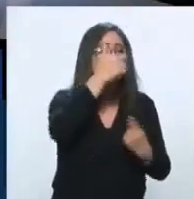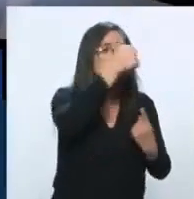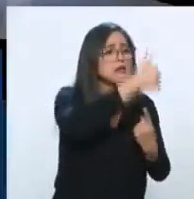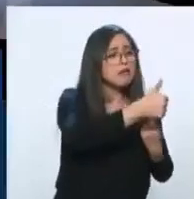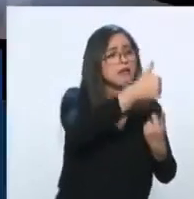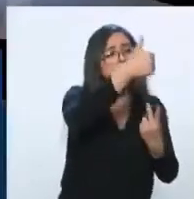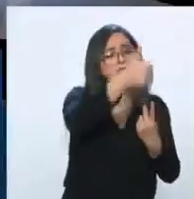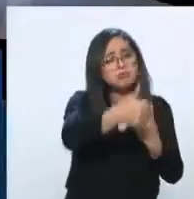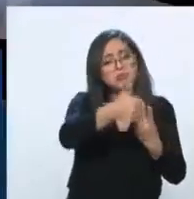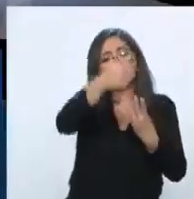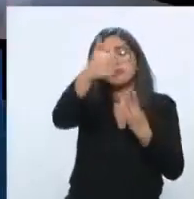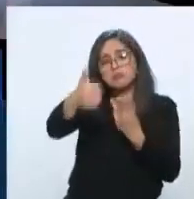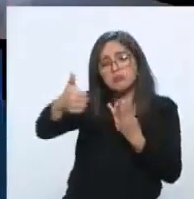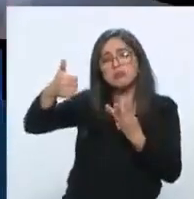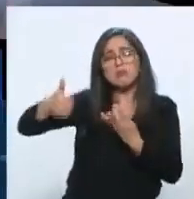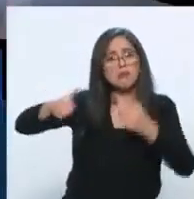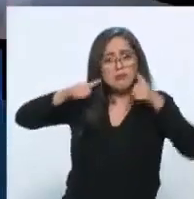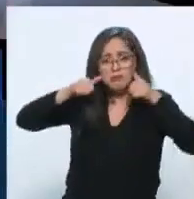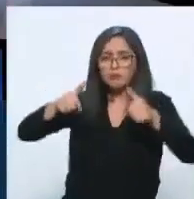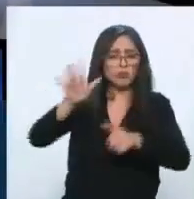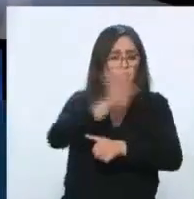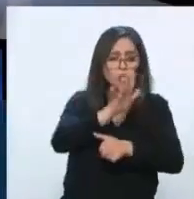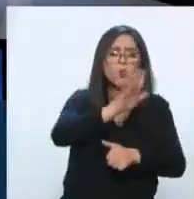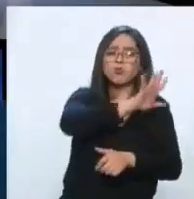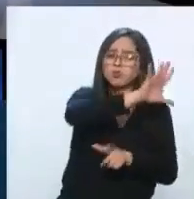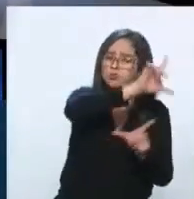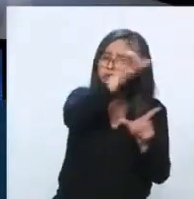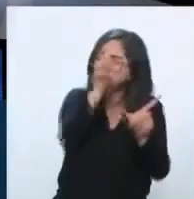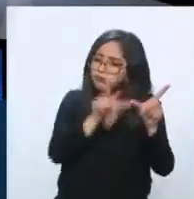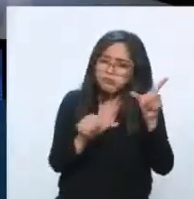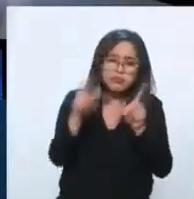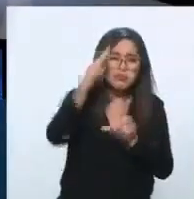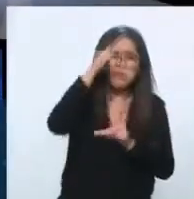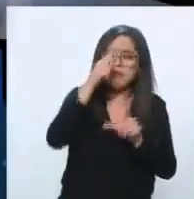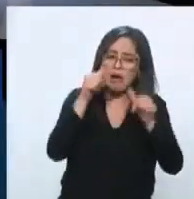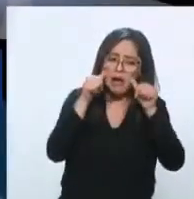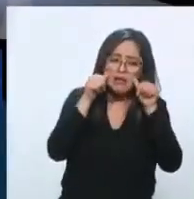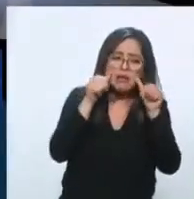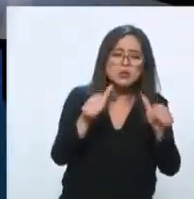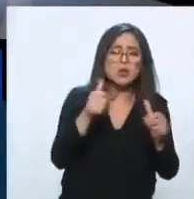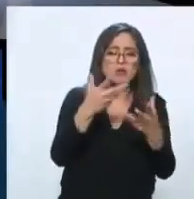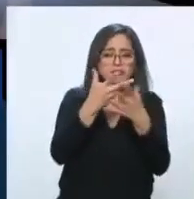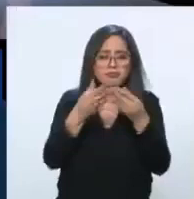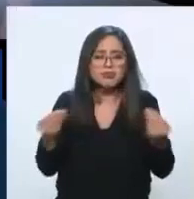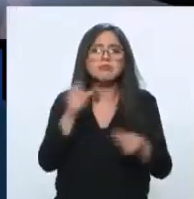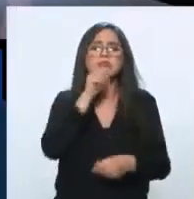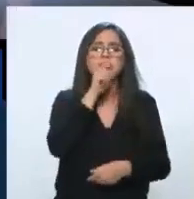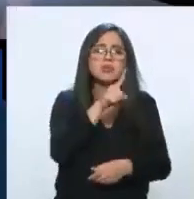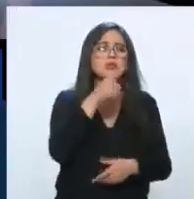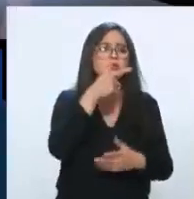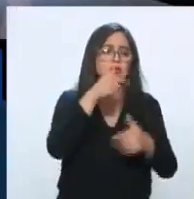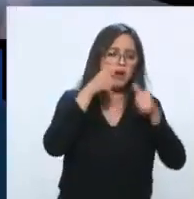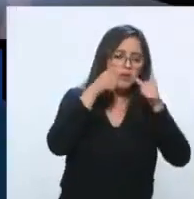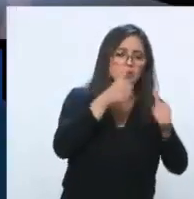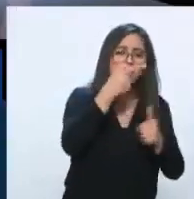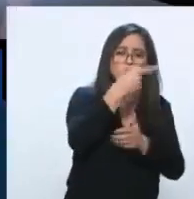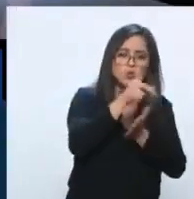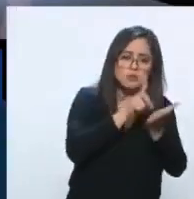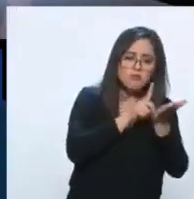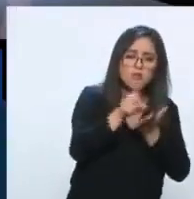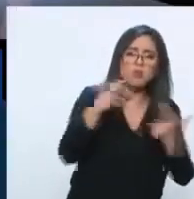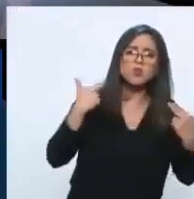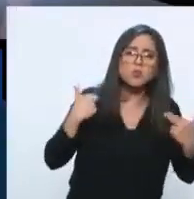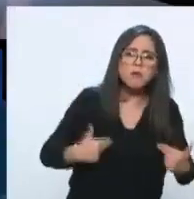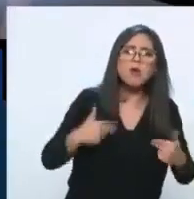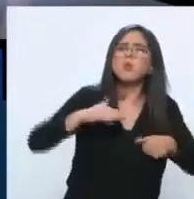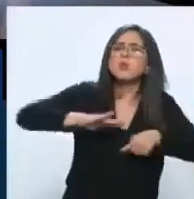que pensar de manera contextual, tenemos que pensar en graves violaciones de derechos humanos, tenemos que pensar en megacausas, ¿no?